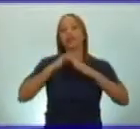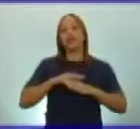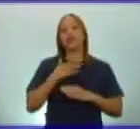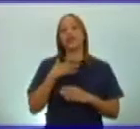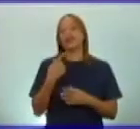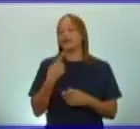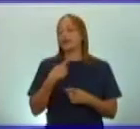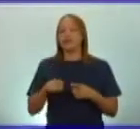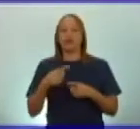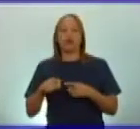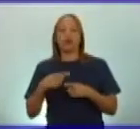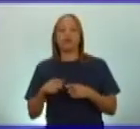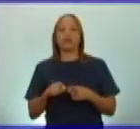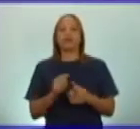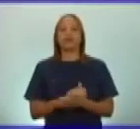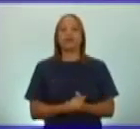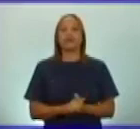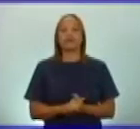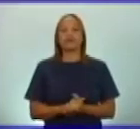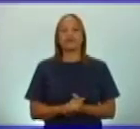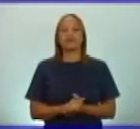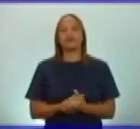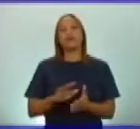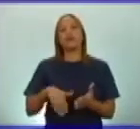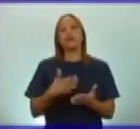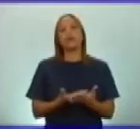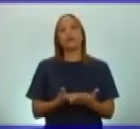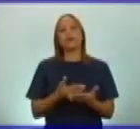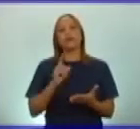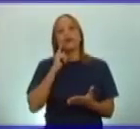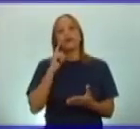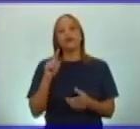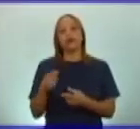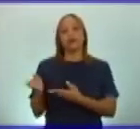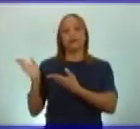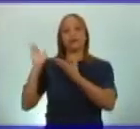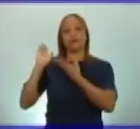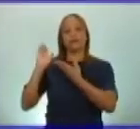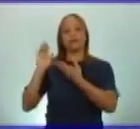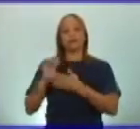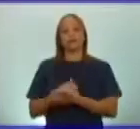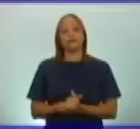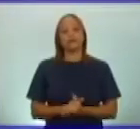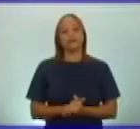muchos recursos. Les propongo que veamos entonces el siguiente cuadro.